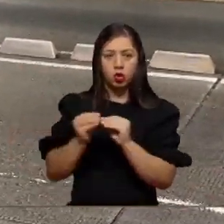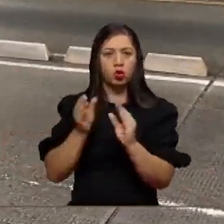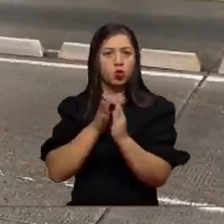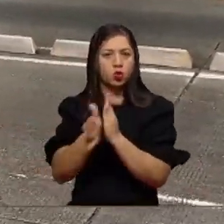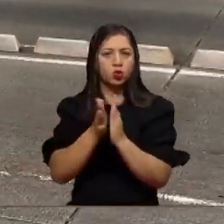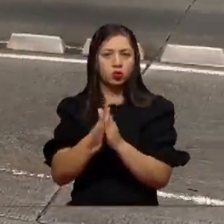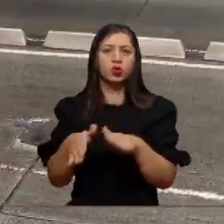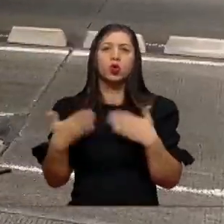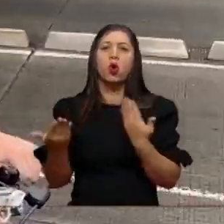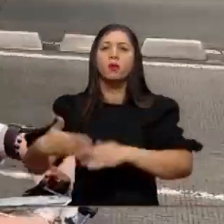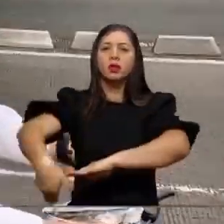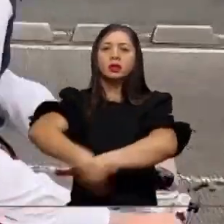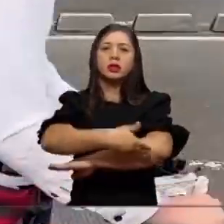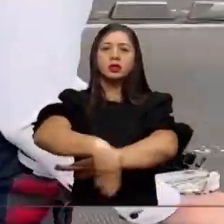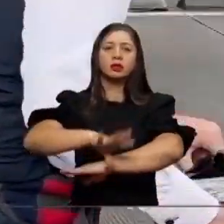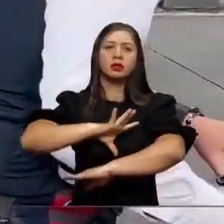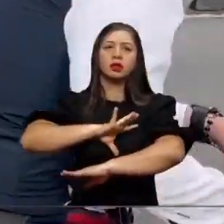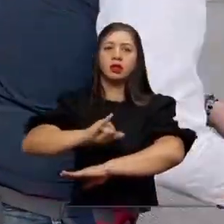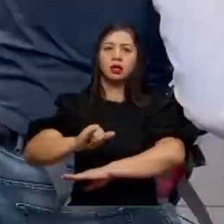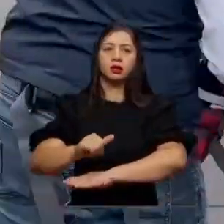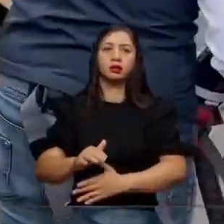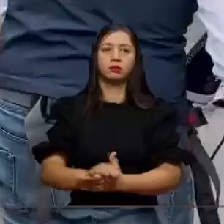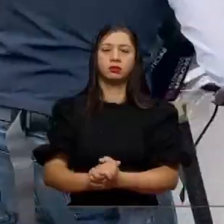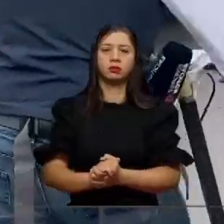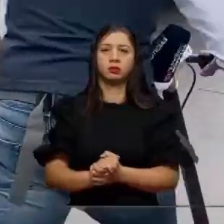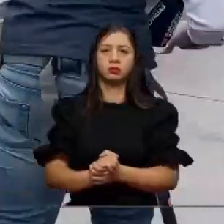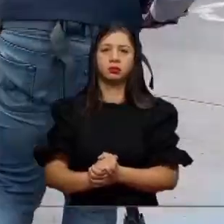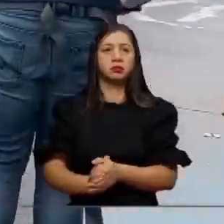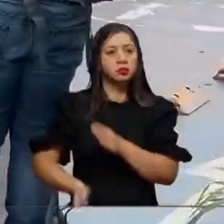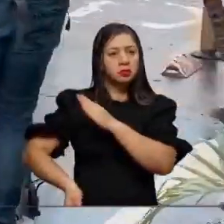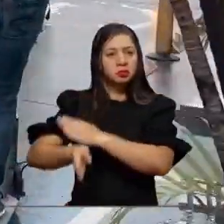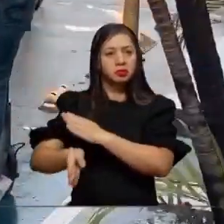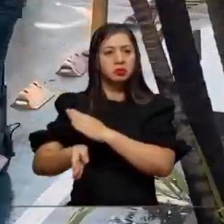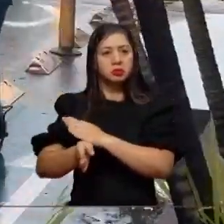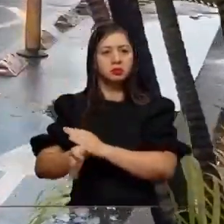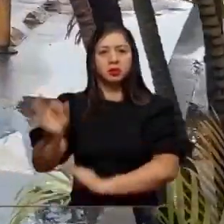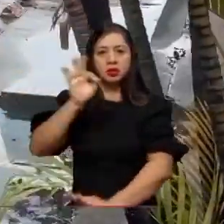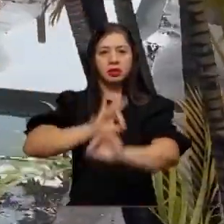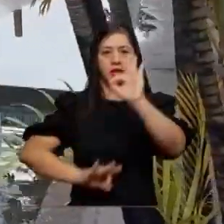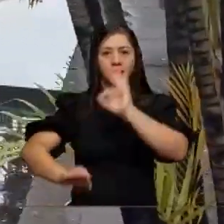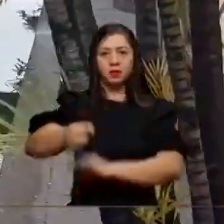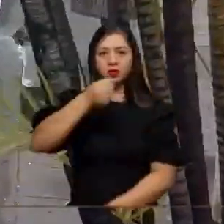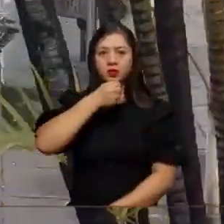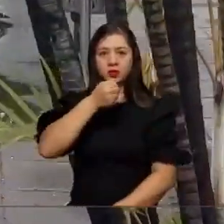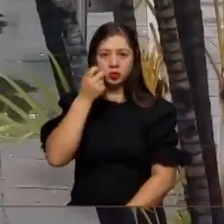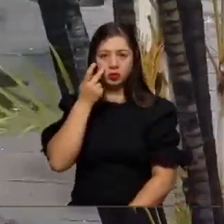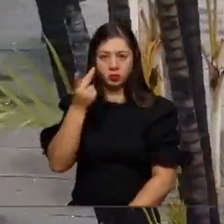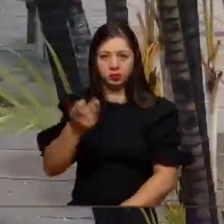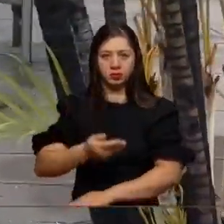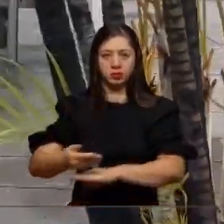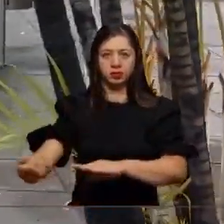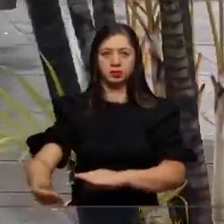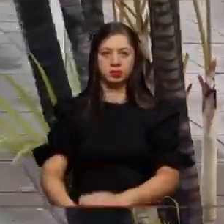contando cómo están las calles de Cali. Así que sigamos con más en Telepacífico Noticias. Ya nos vemos.